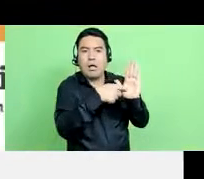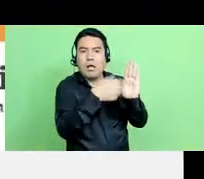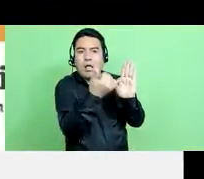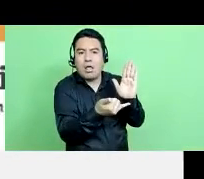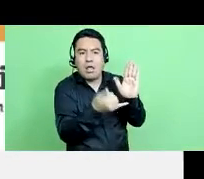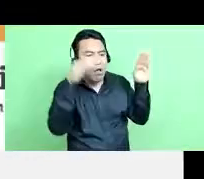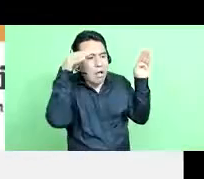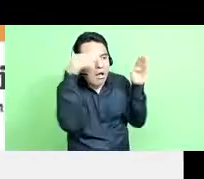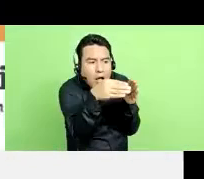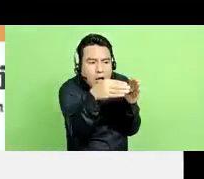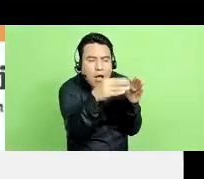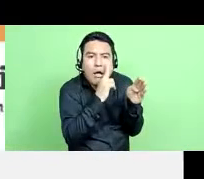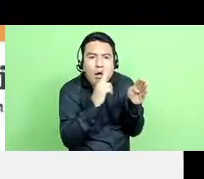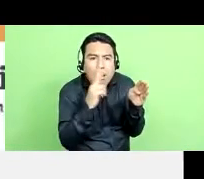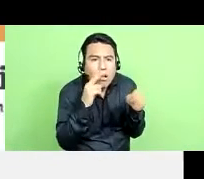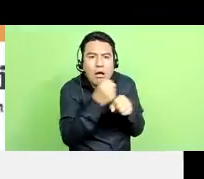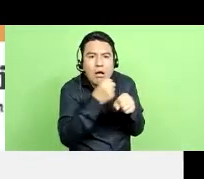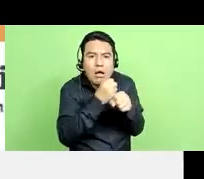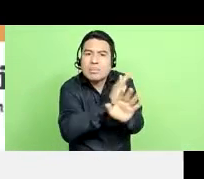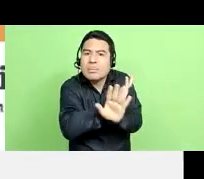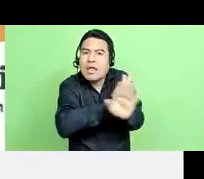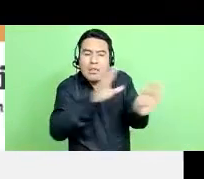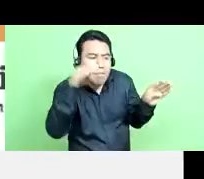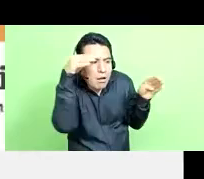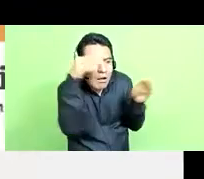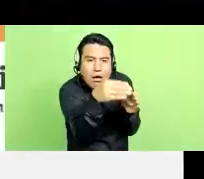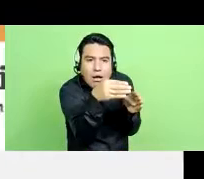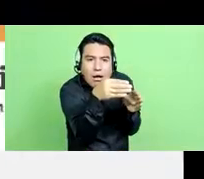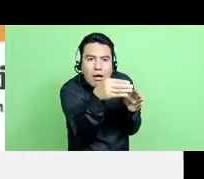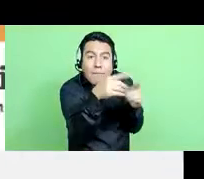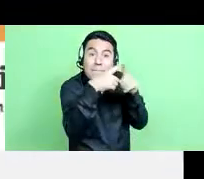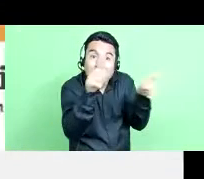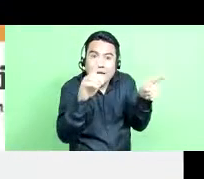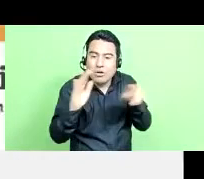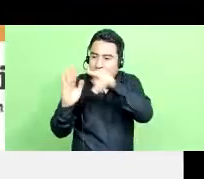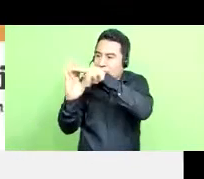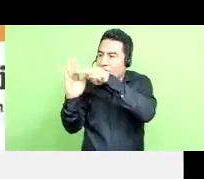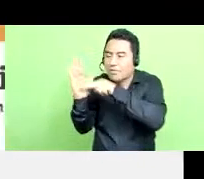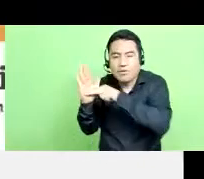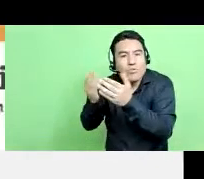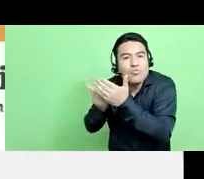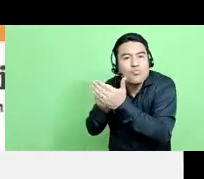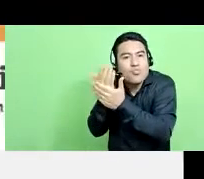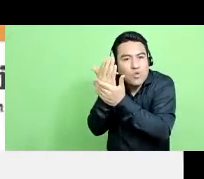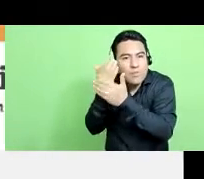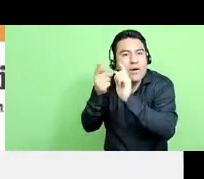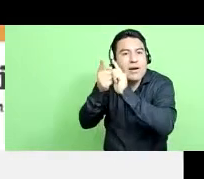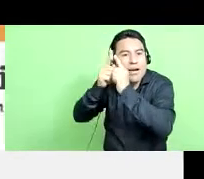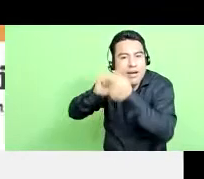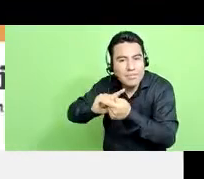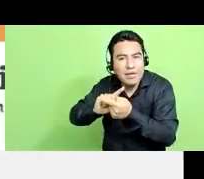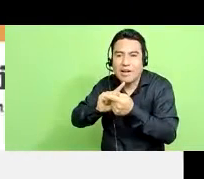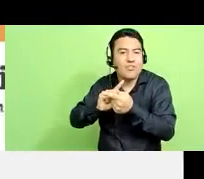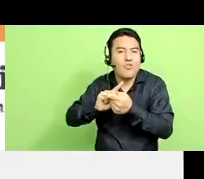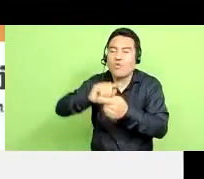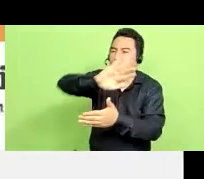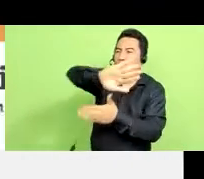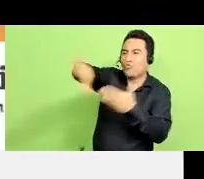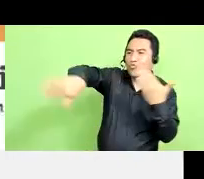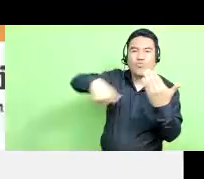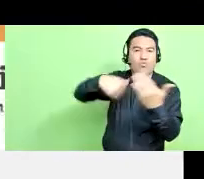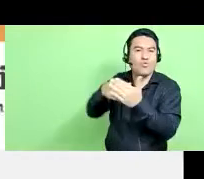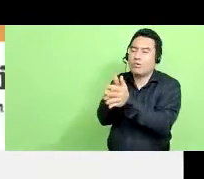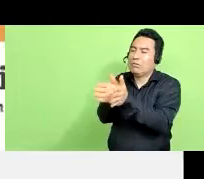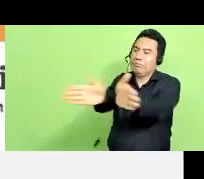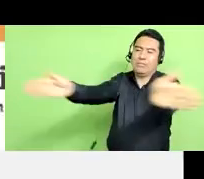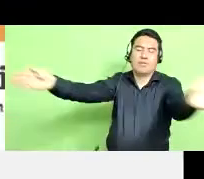las adecuaciones en cafeterías sino que estamos cambiando la denominación de este artículo para que estos